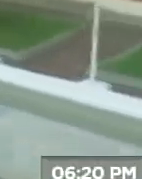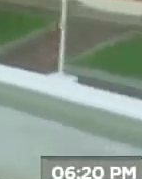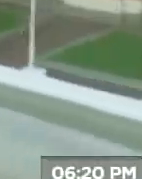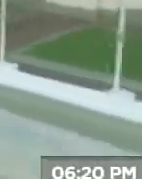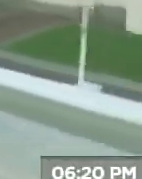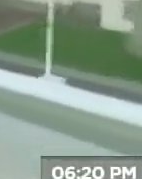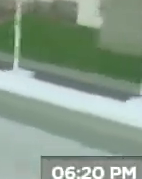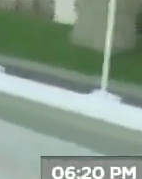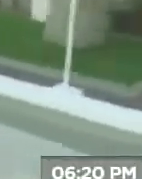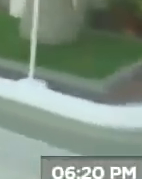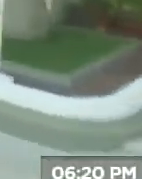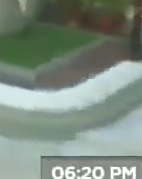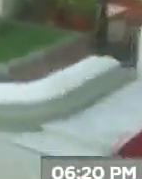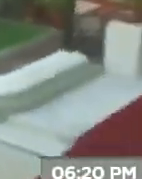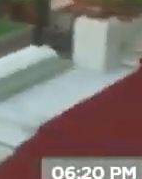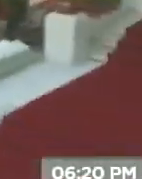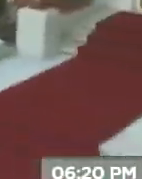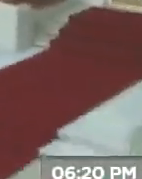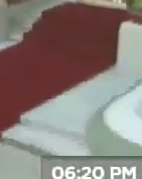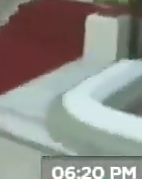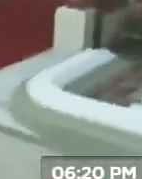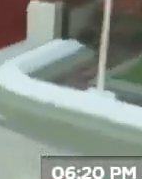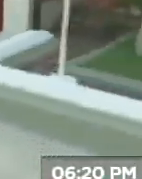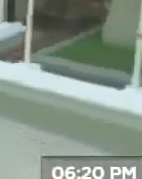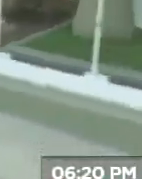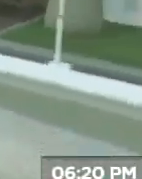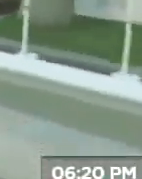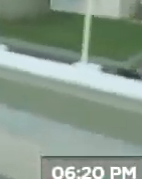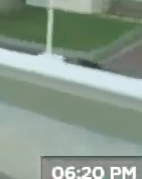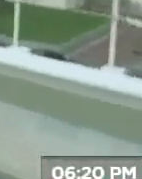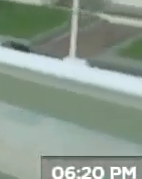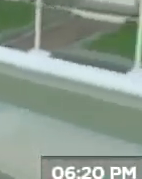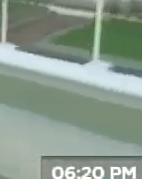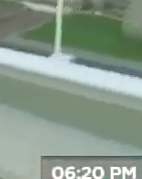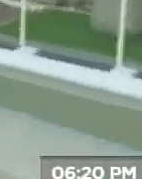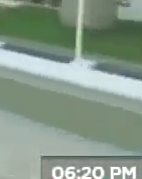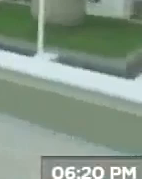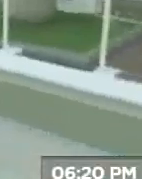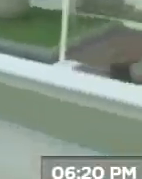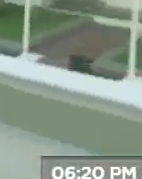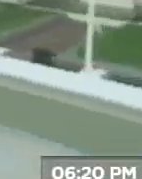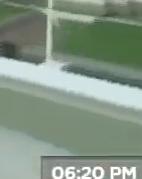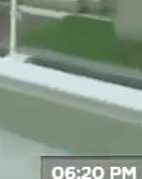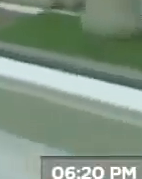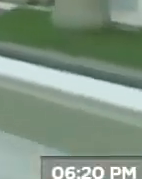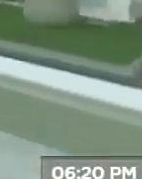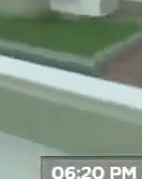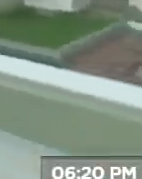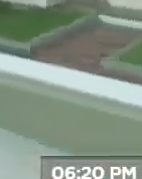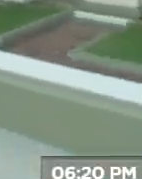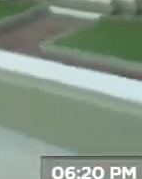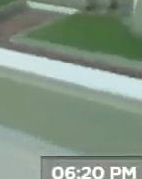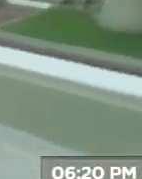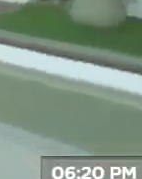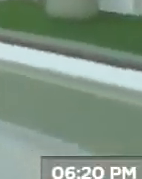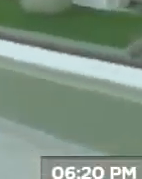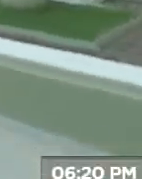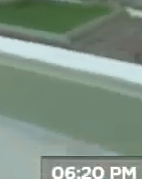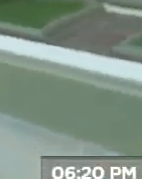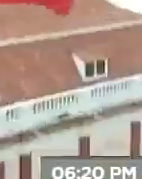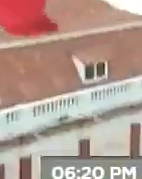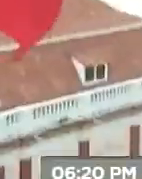de Miraflores como parte de una nueva jornada de miércoles productivo, como siempre, como ya es